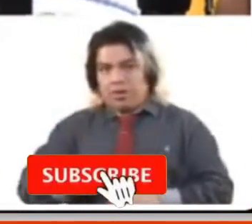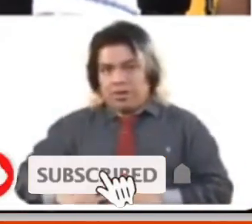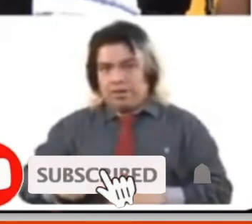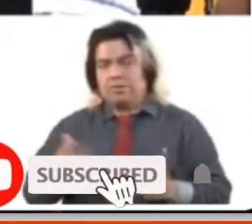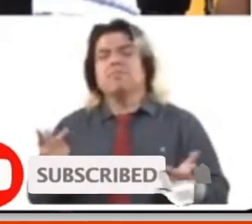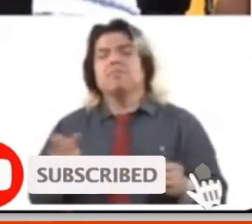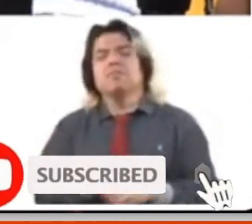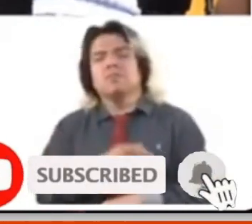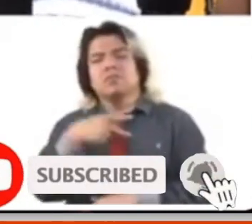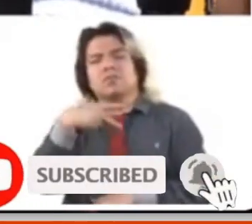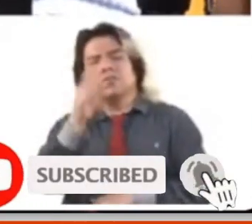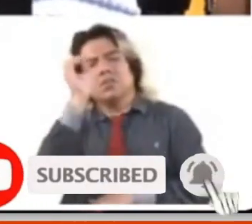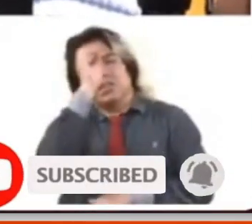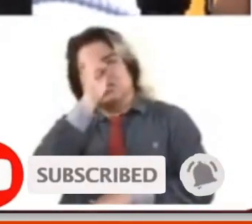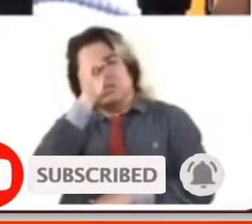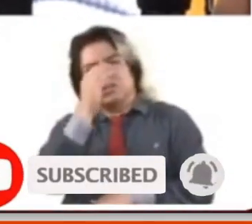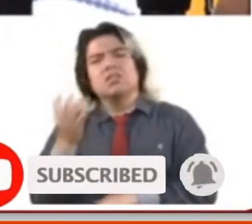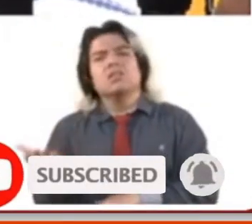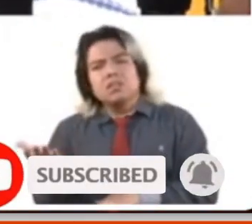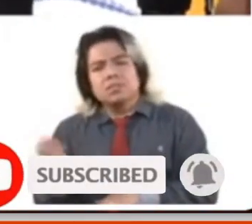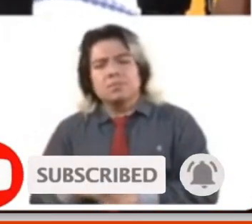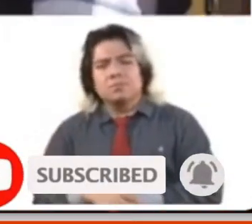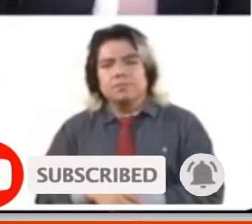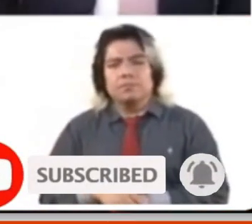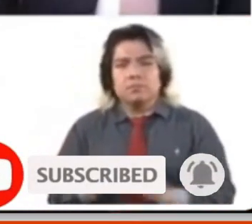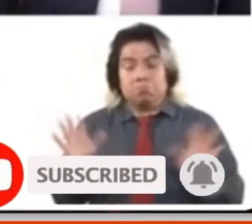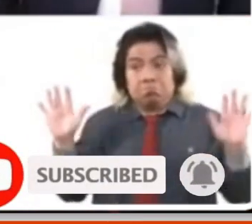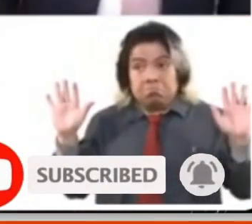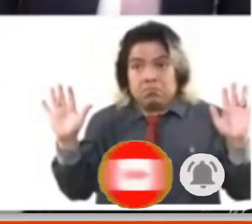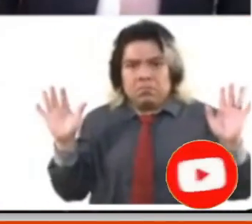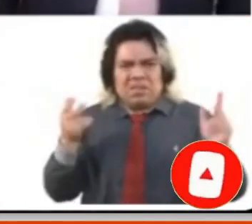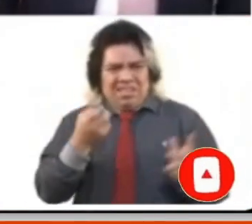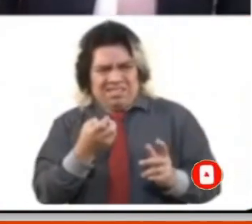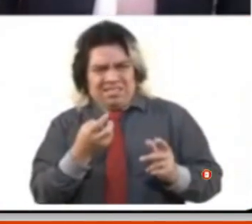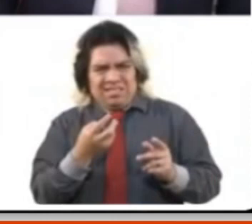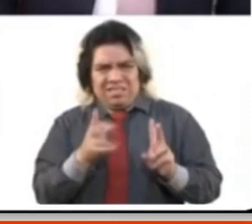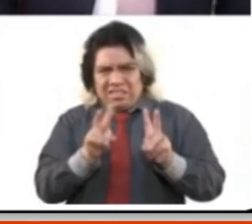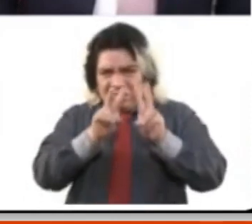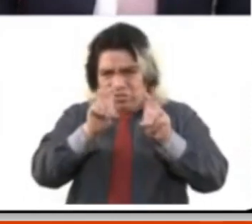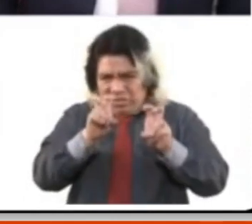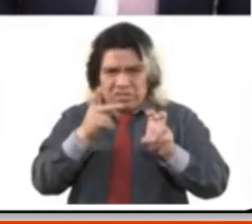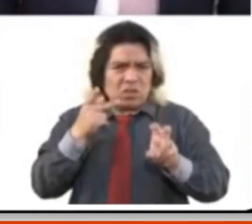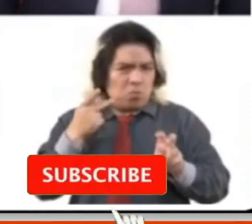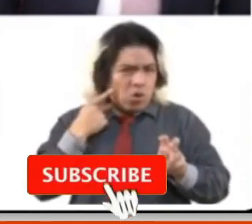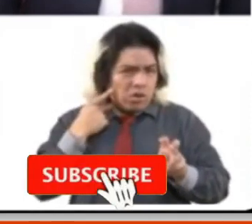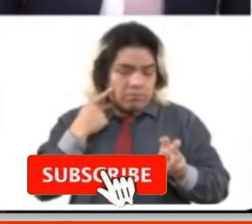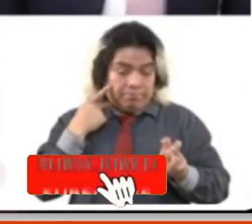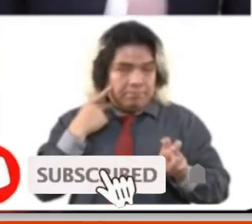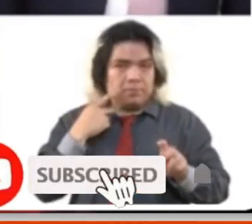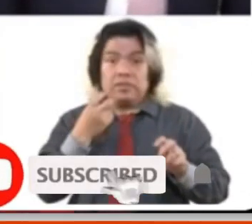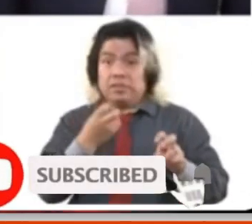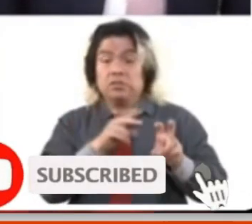México. ¿Qué opinión le merece estos señalamientos que acaban de realizar? Pues que no es un asunto político, es un asunto penal vinculado